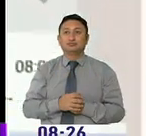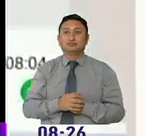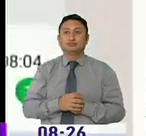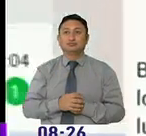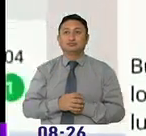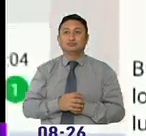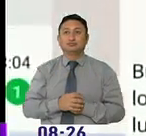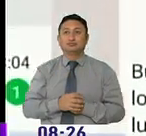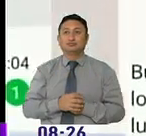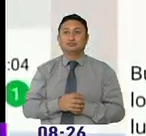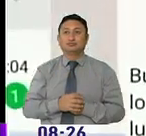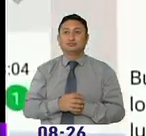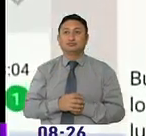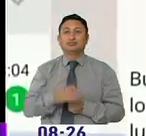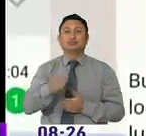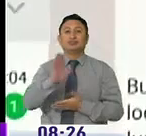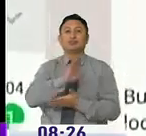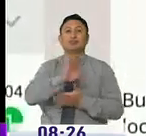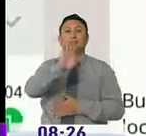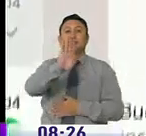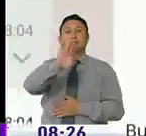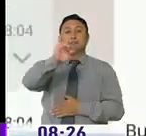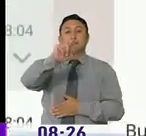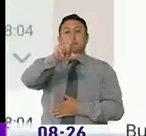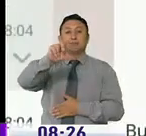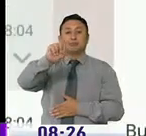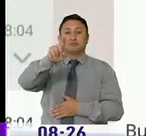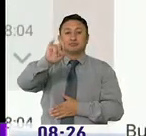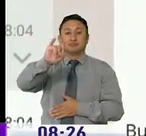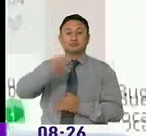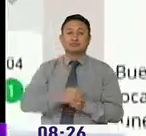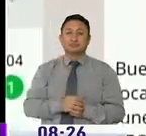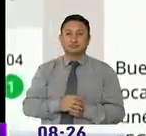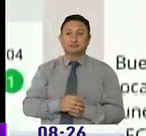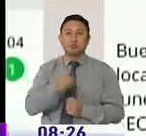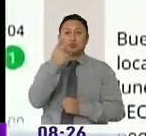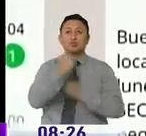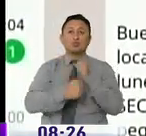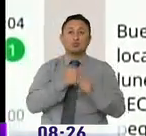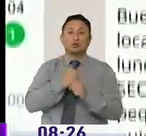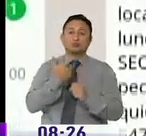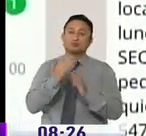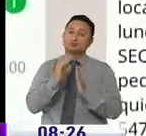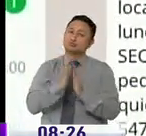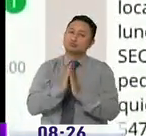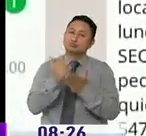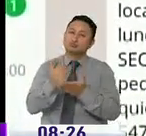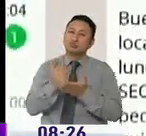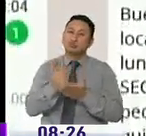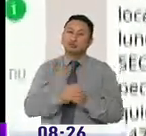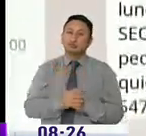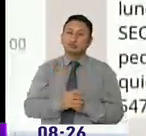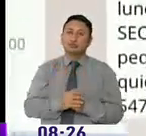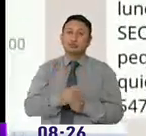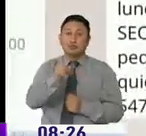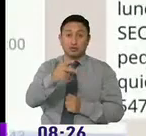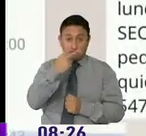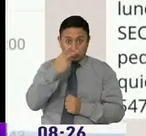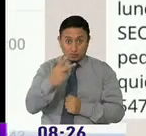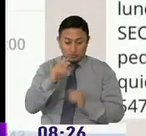Sucre, sector Biloxi. Es pequeñez, 1 año. Miren, ahí está. Ayúdenme, ahí se perdió. Quien lo haya